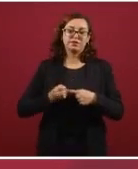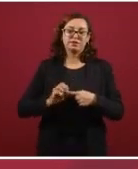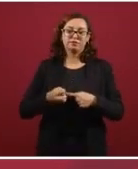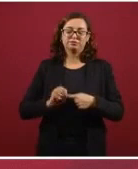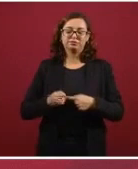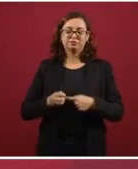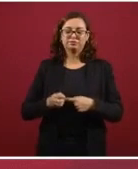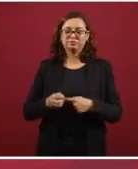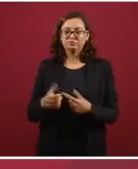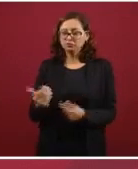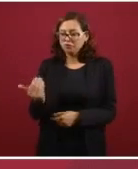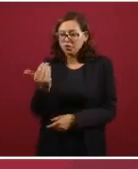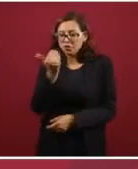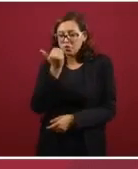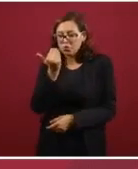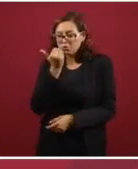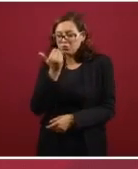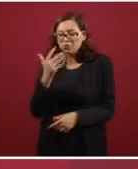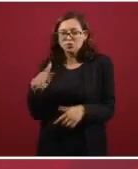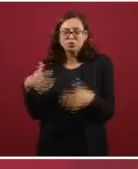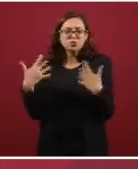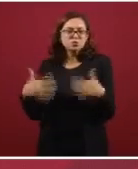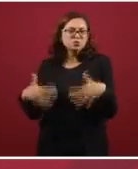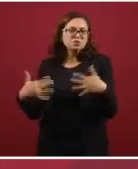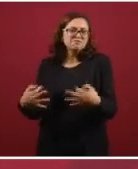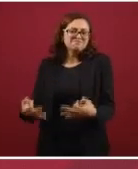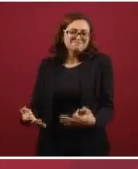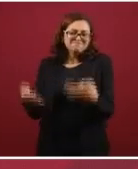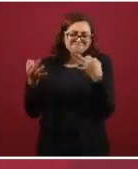Son alimentos de primera,